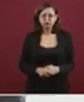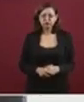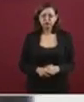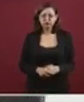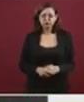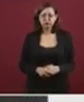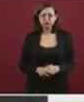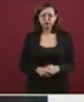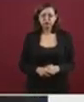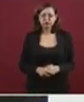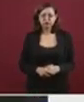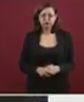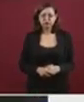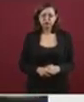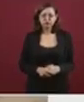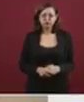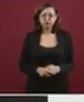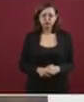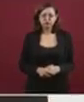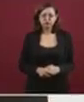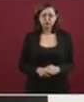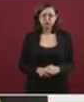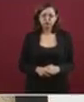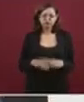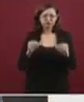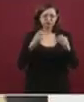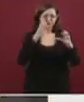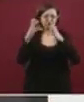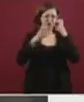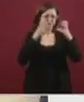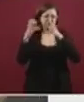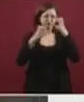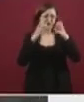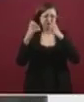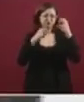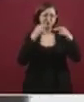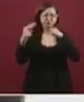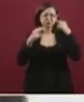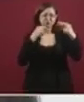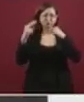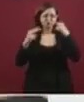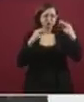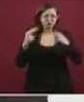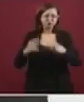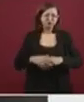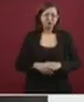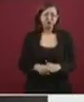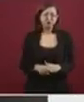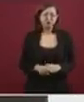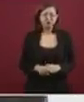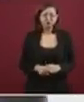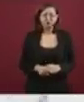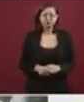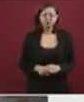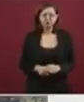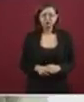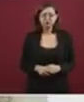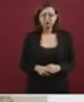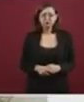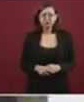conferencia esta mañana del presidente Andrés Manuel López Obrador. Ahí está Ovidio Guzmán López.